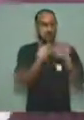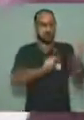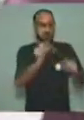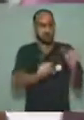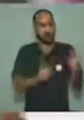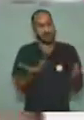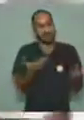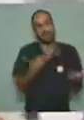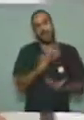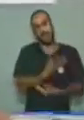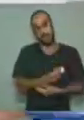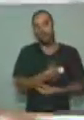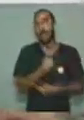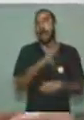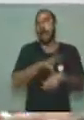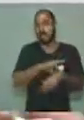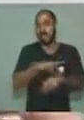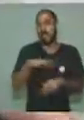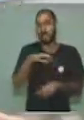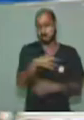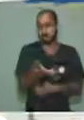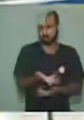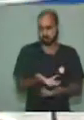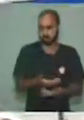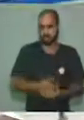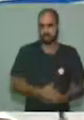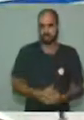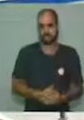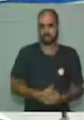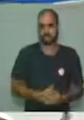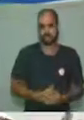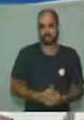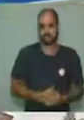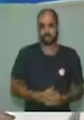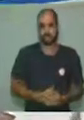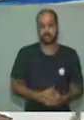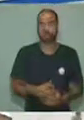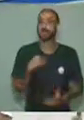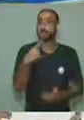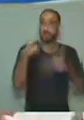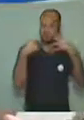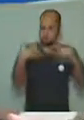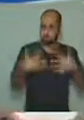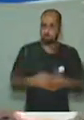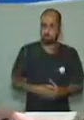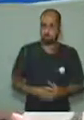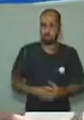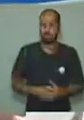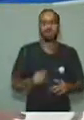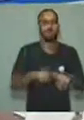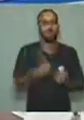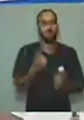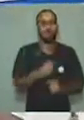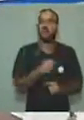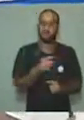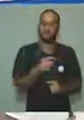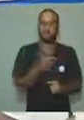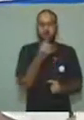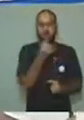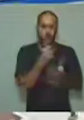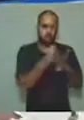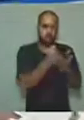Pues es muy importante porque es una forma de retribuir toda la enseñanza y todos los conocimientos que he venido